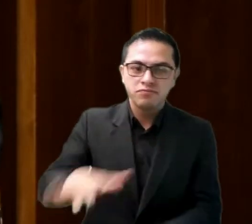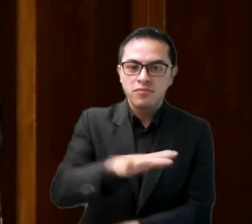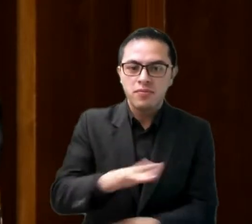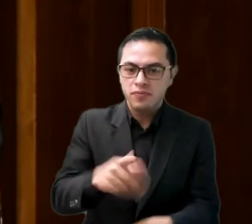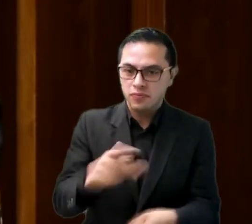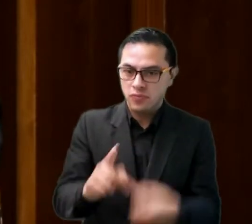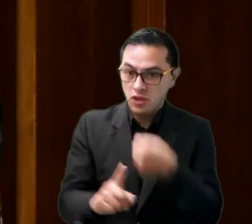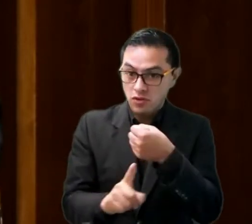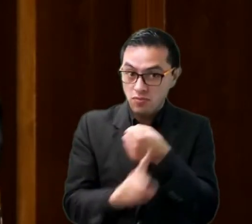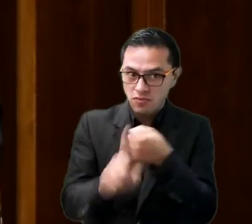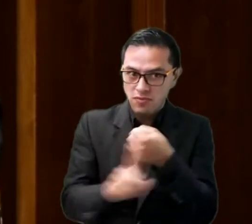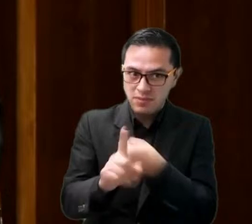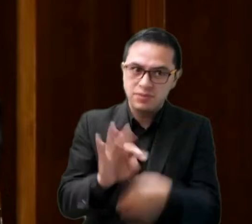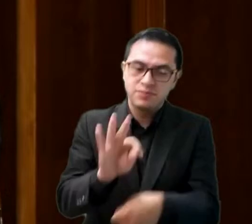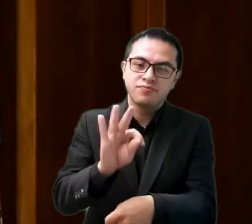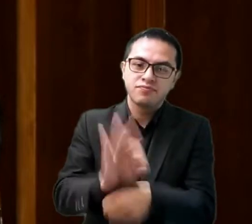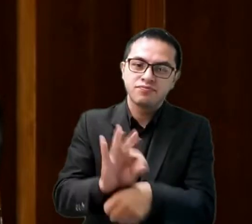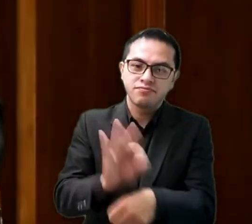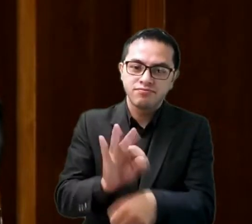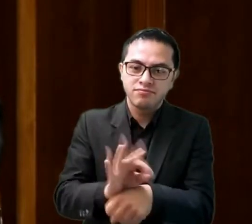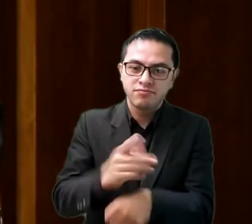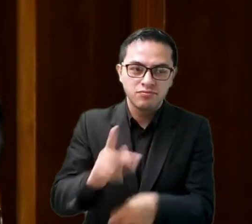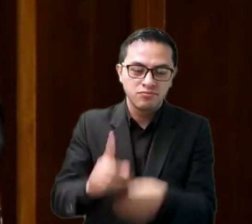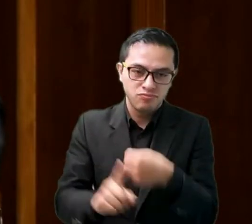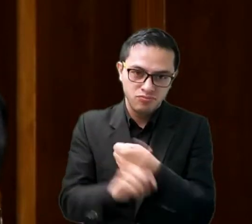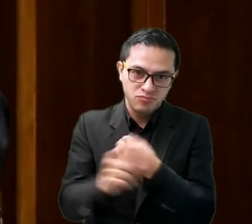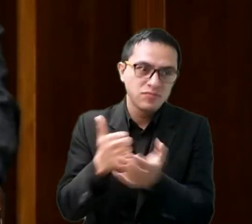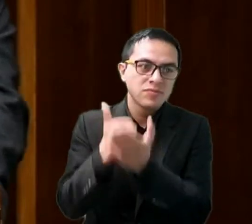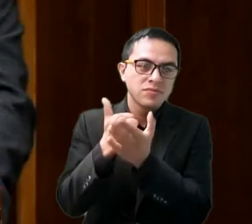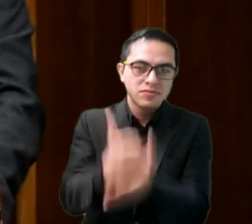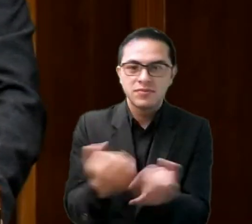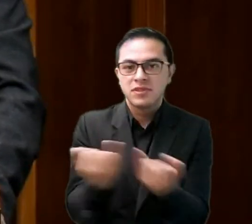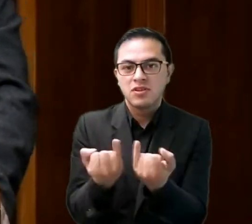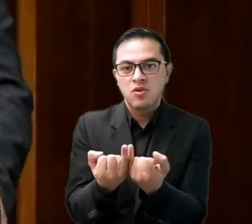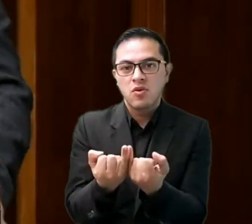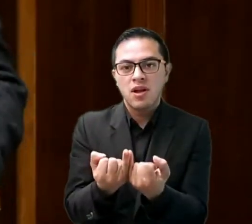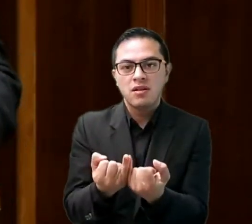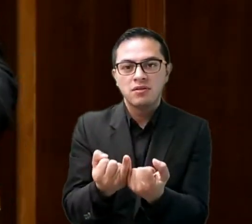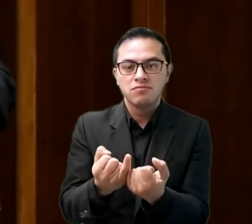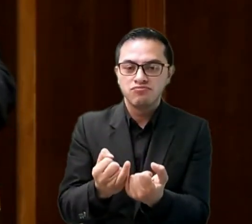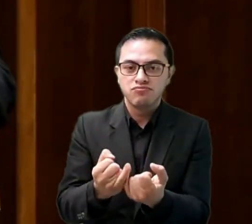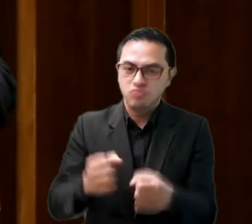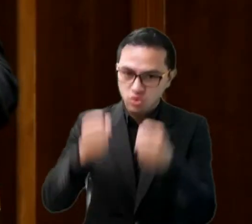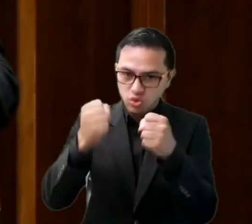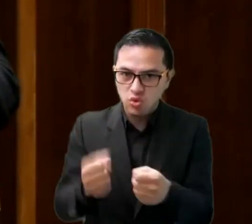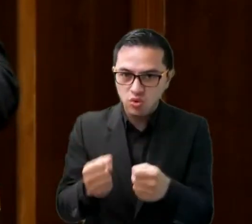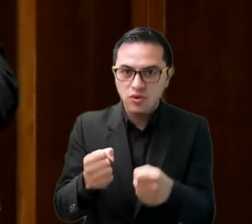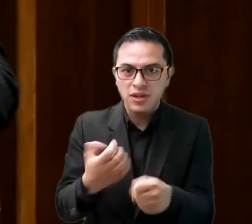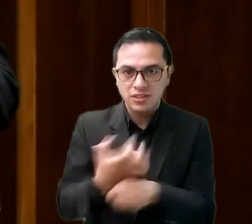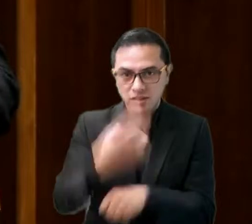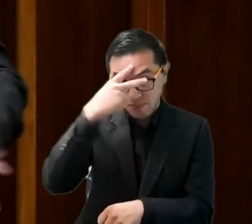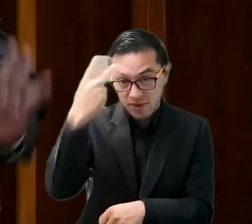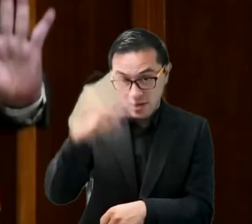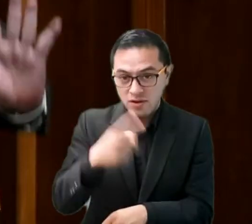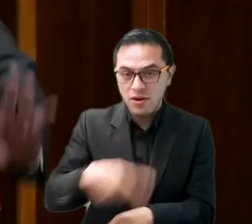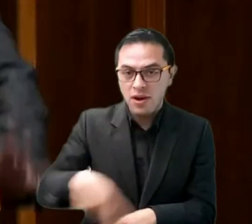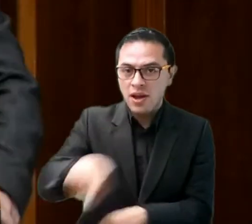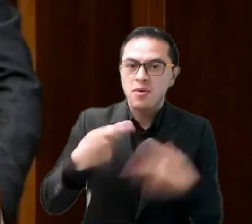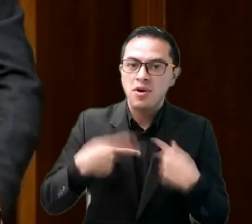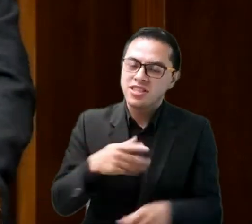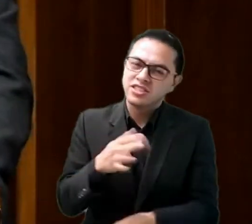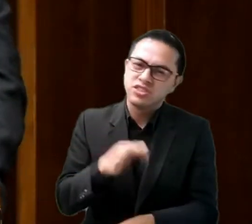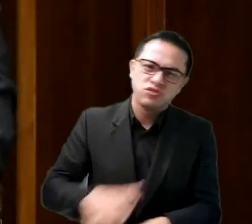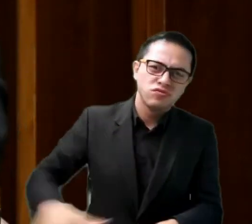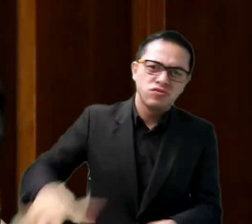en todo momento los derechos humanos de todos los habitantes de nuestro querido Estado de México. Todos. Yo puse